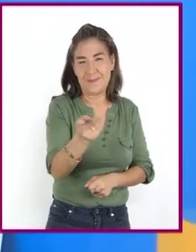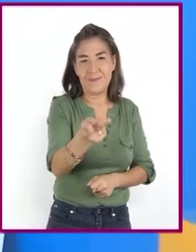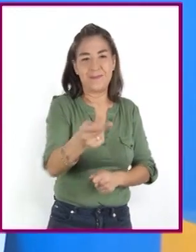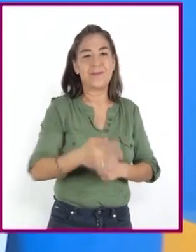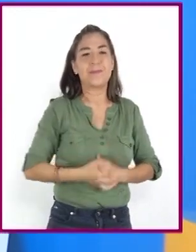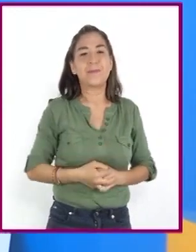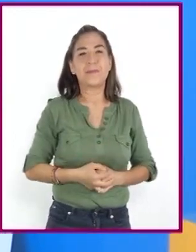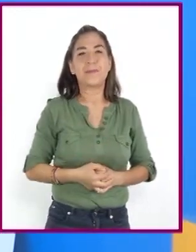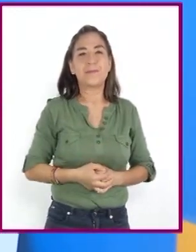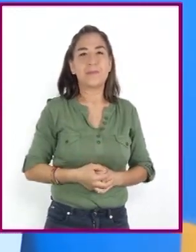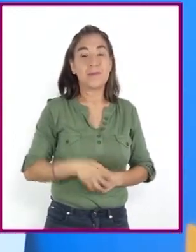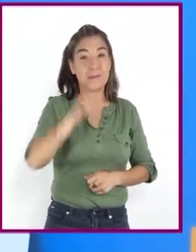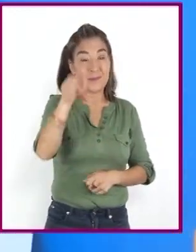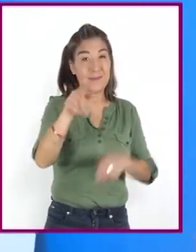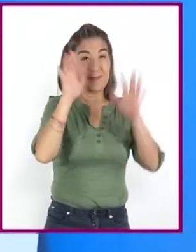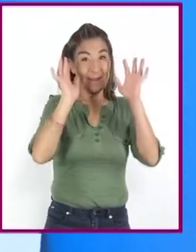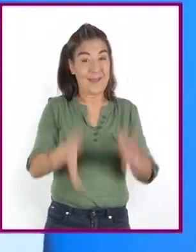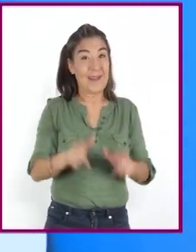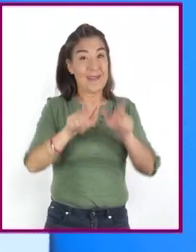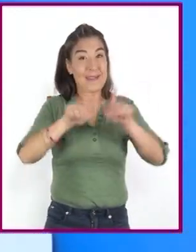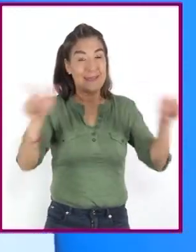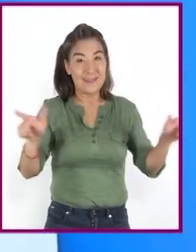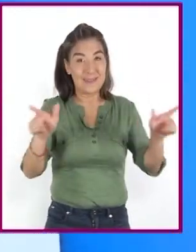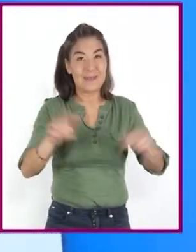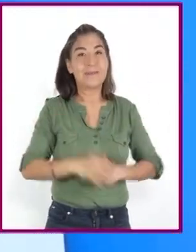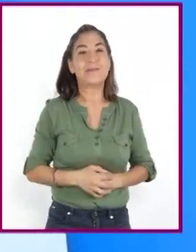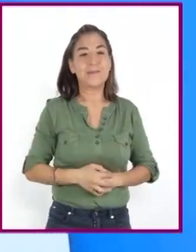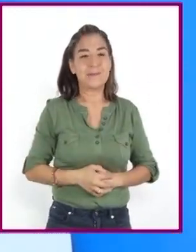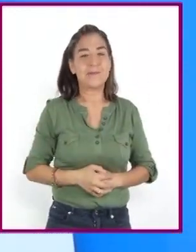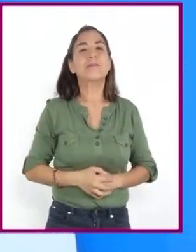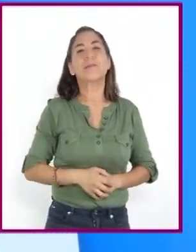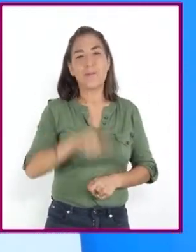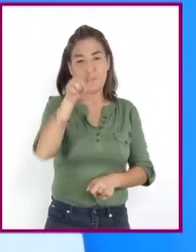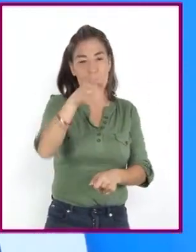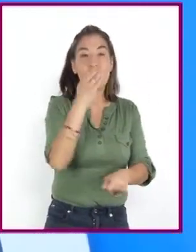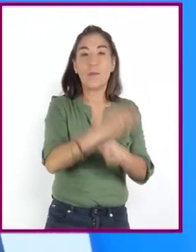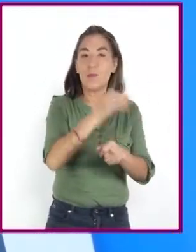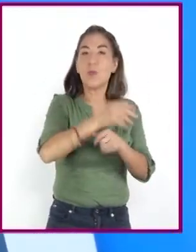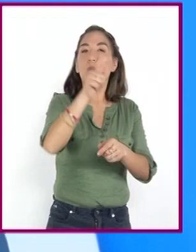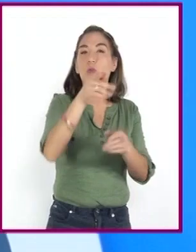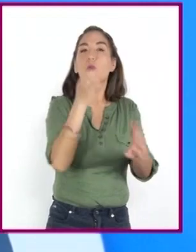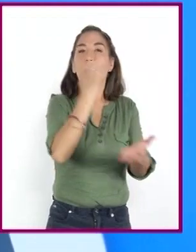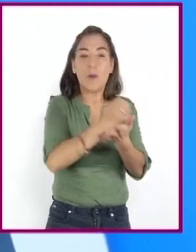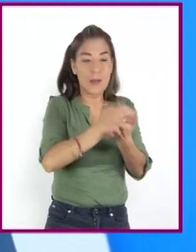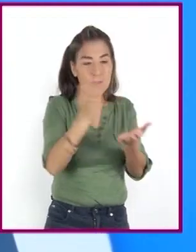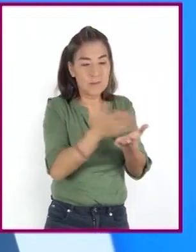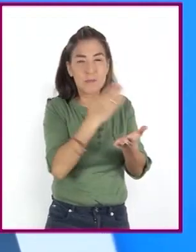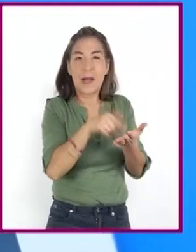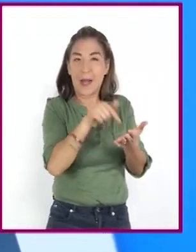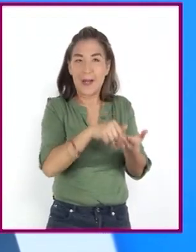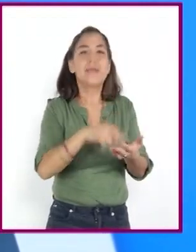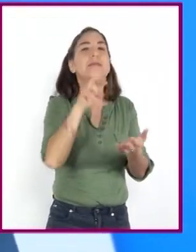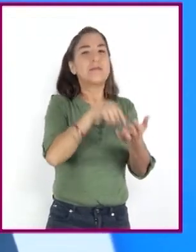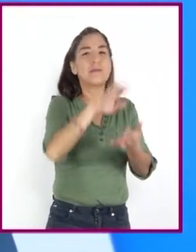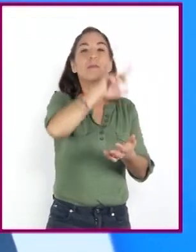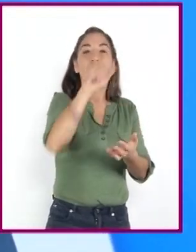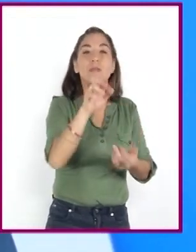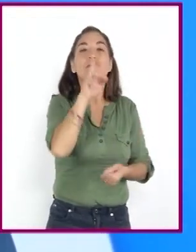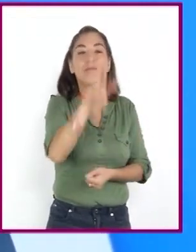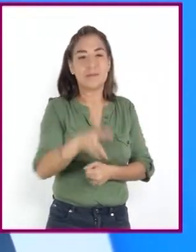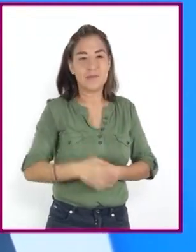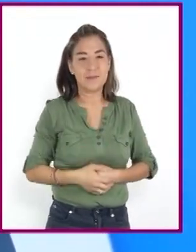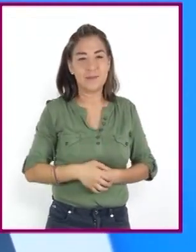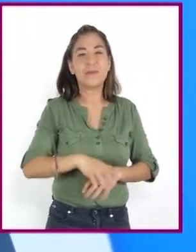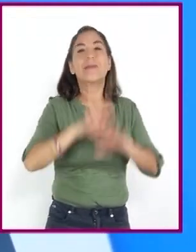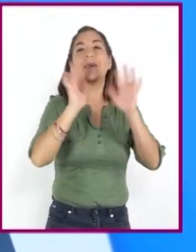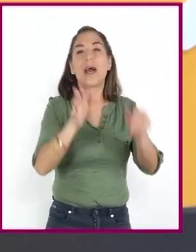preguntas. ¿Están listas y listos? Bueno, tengan a la mano sus apuntes y traten de contestar antes de que demos